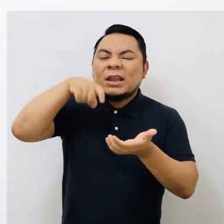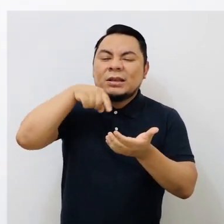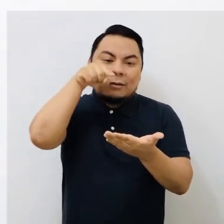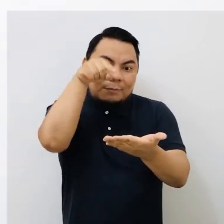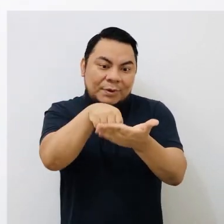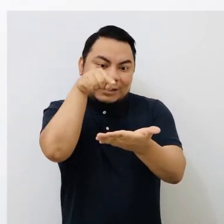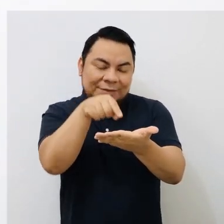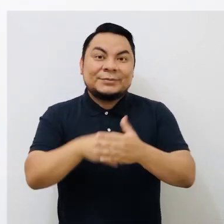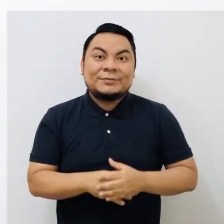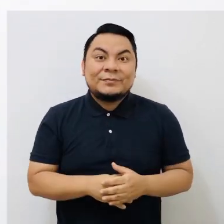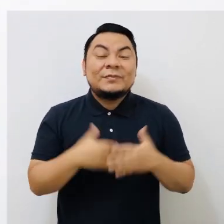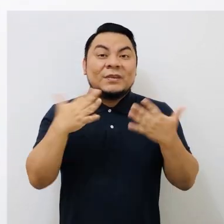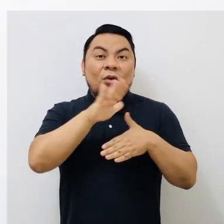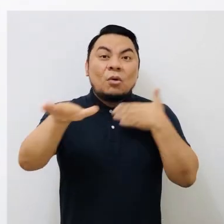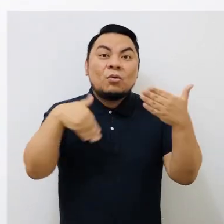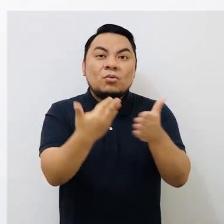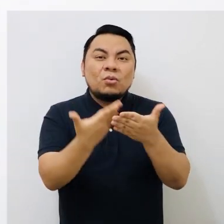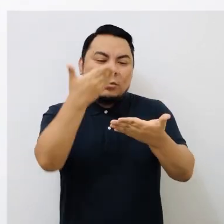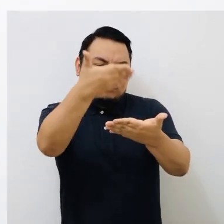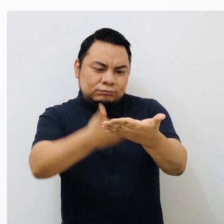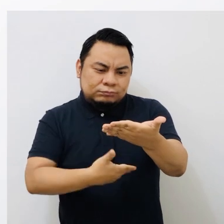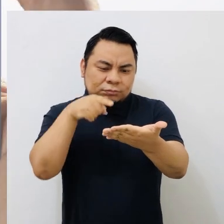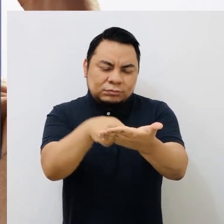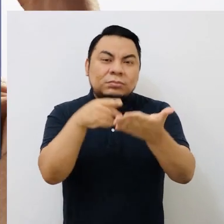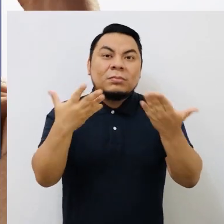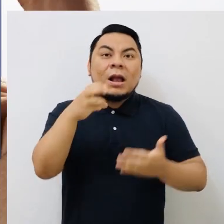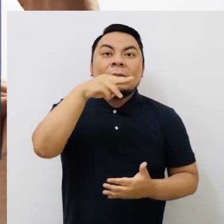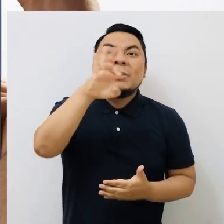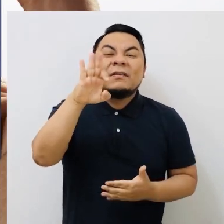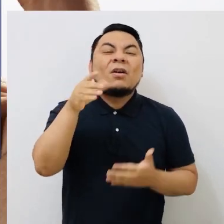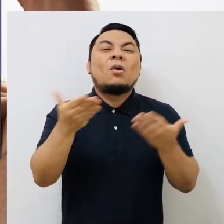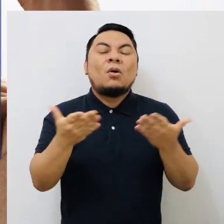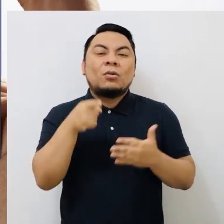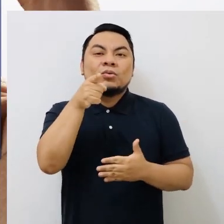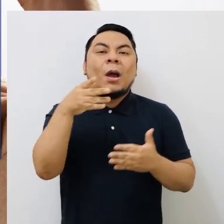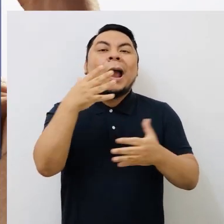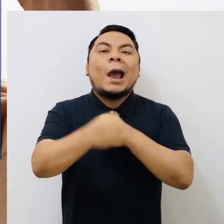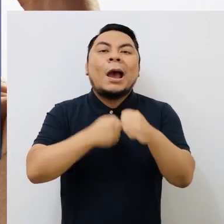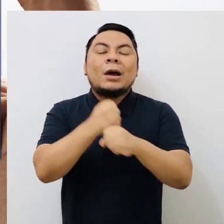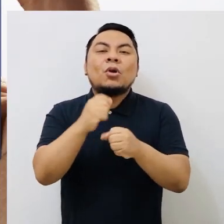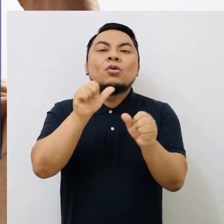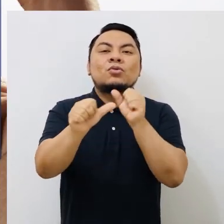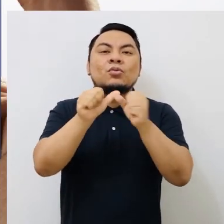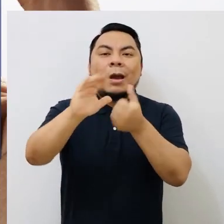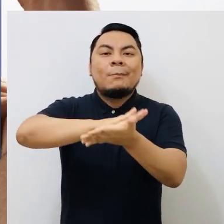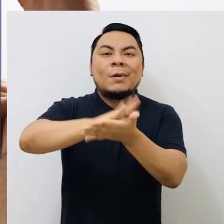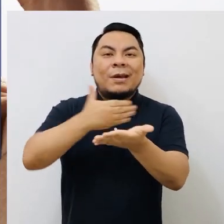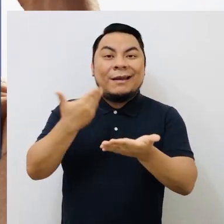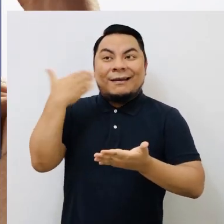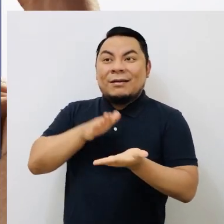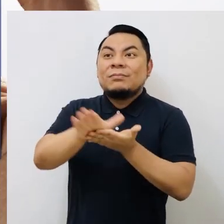Para realizar el seguimiento de trámites ingresados al MEF, ingresa el año, número del trámite y el código de